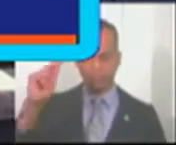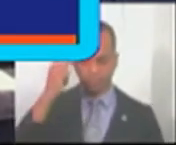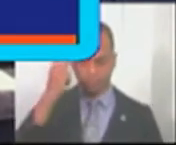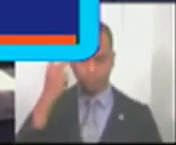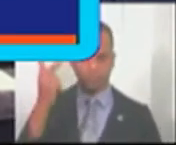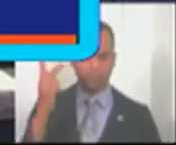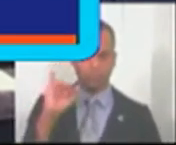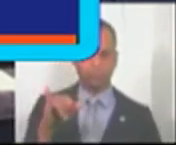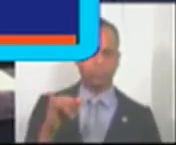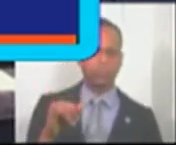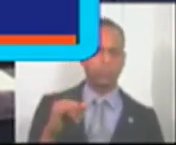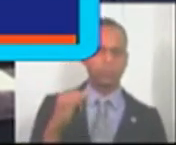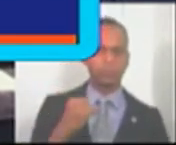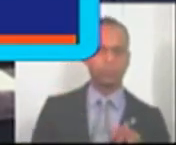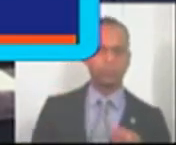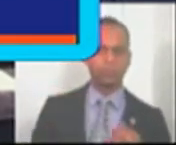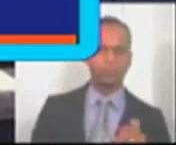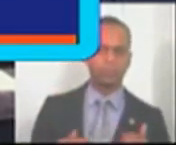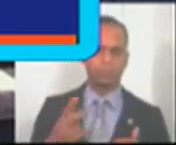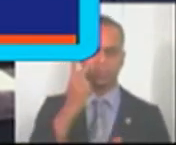que se ve.